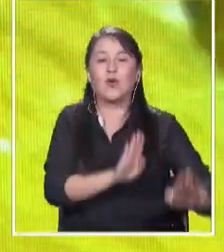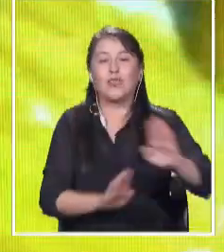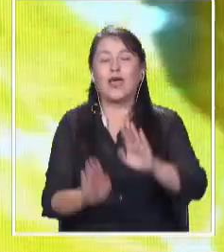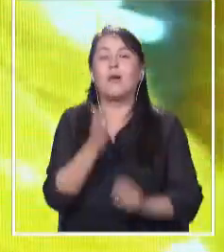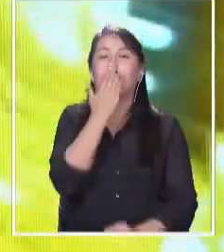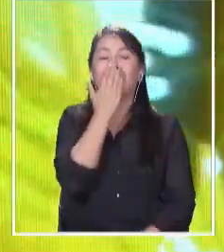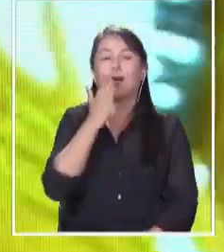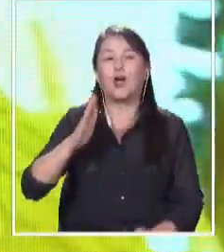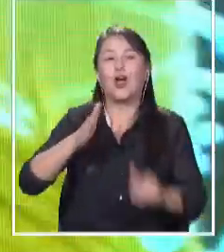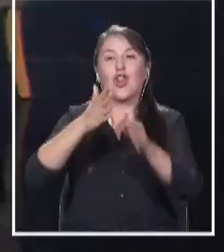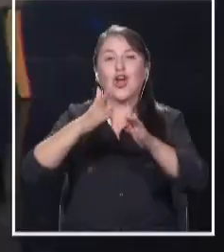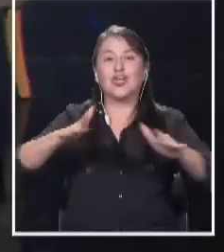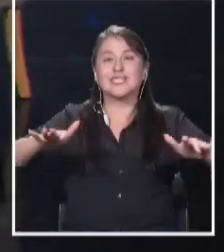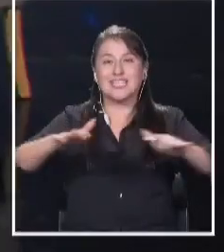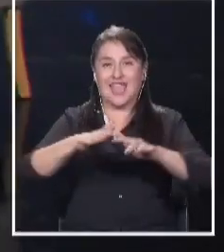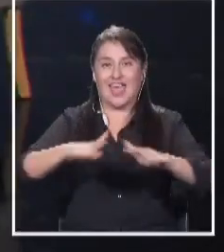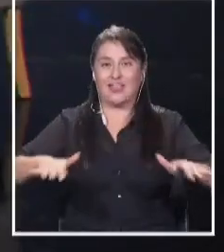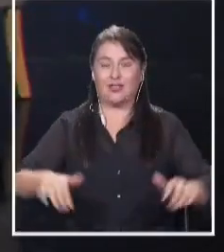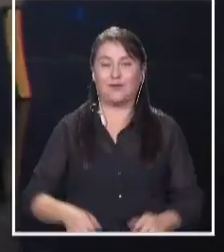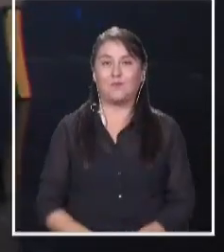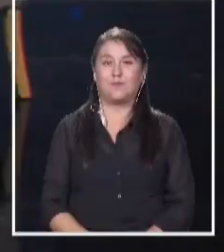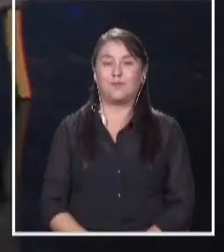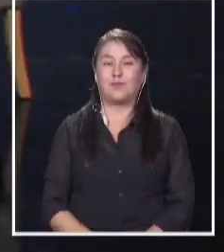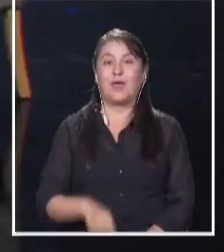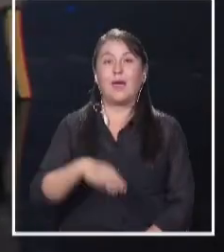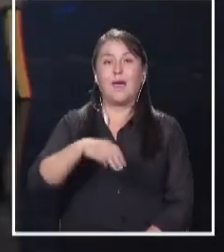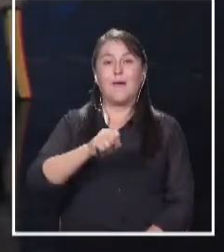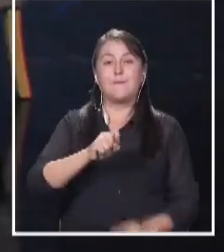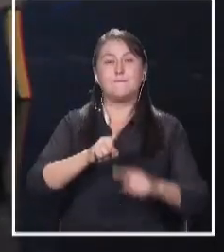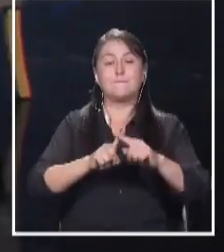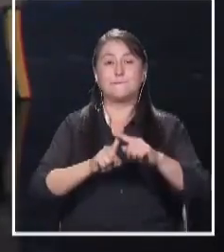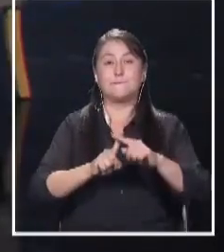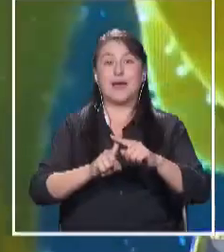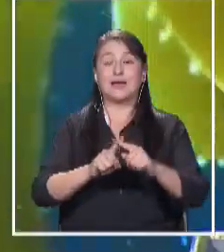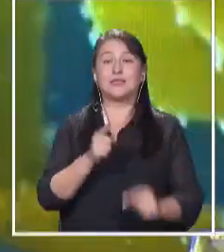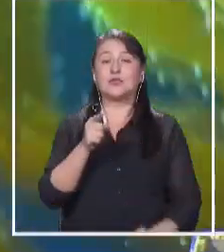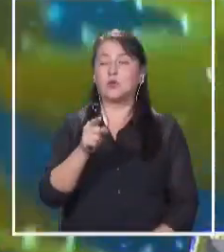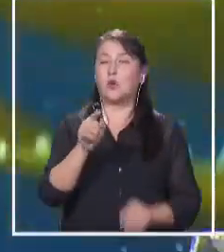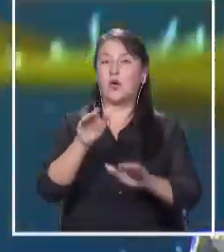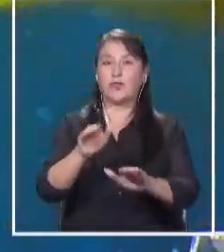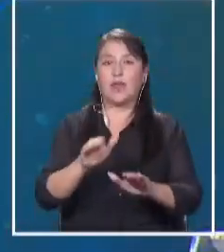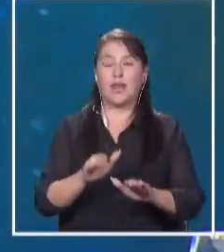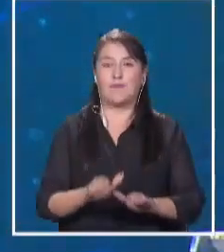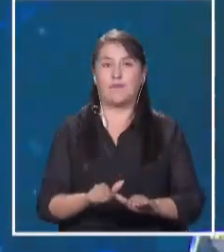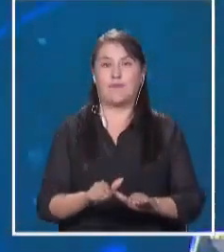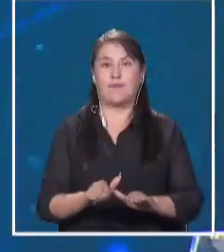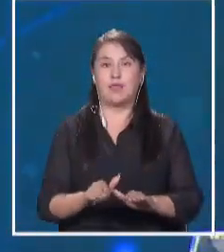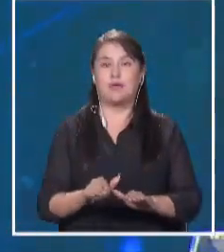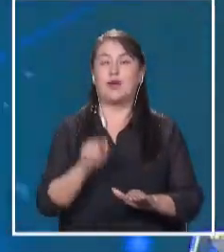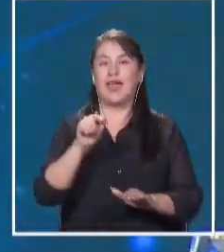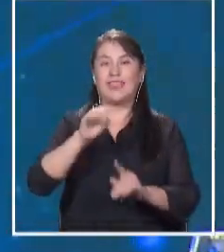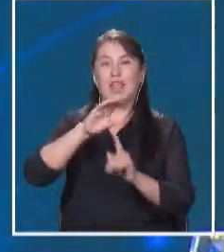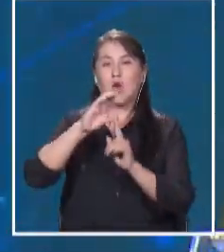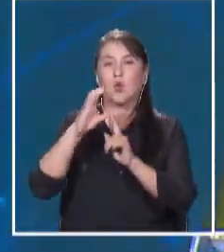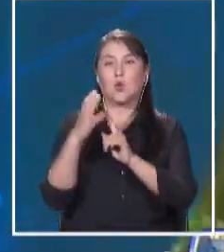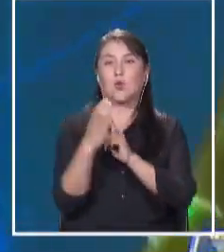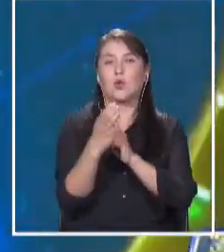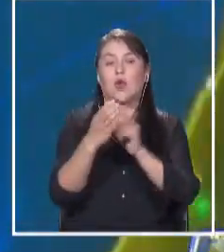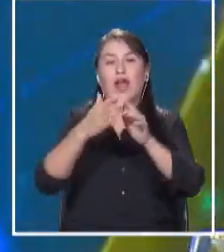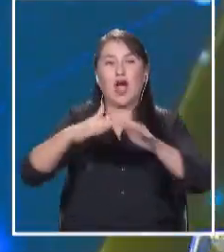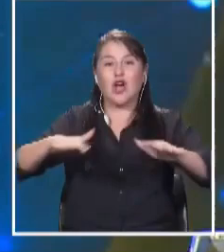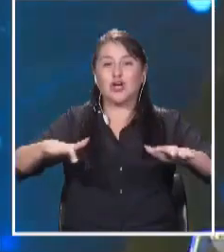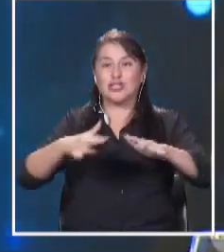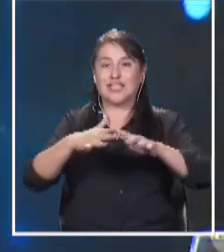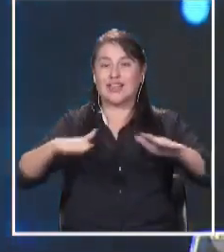océano. Muchas gracias. Maximiliano, en la misma línea, tú ya lo habías bosquejado un poco, ¿no? Pero respecto de esta cultura oceánica, tú